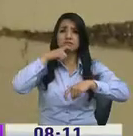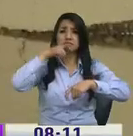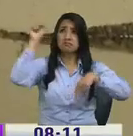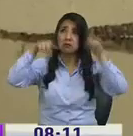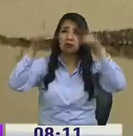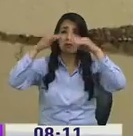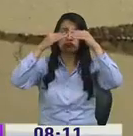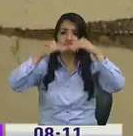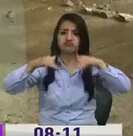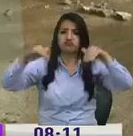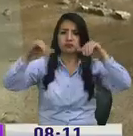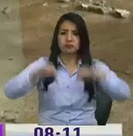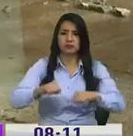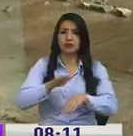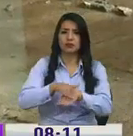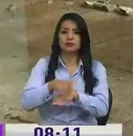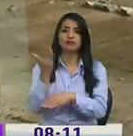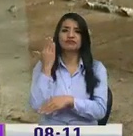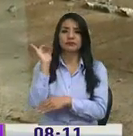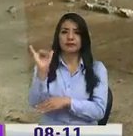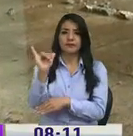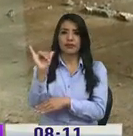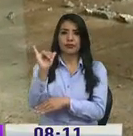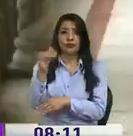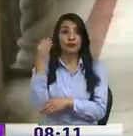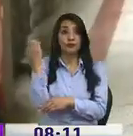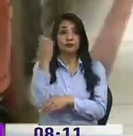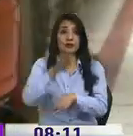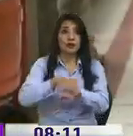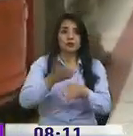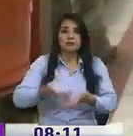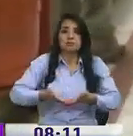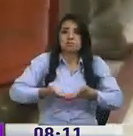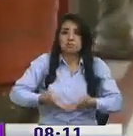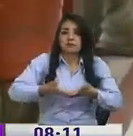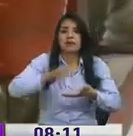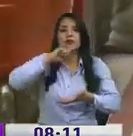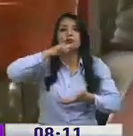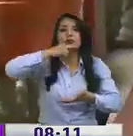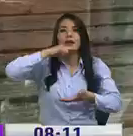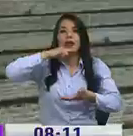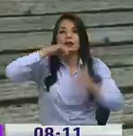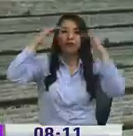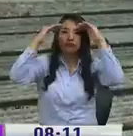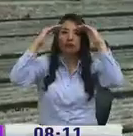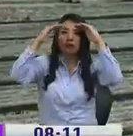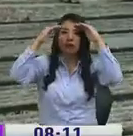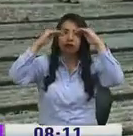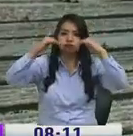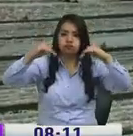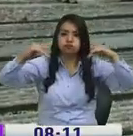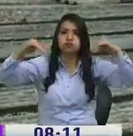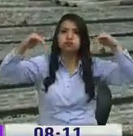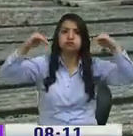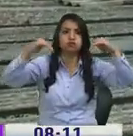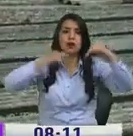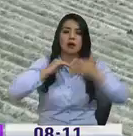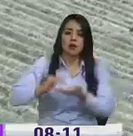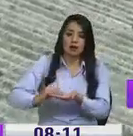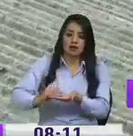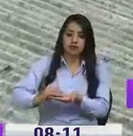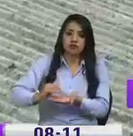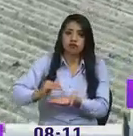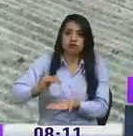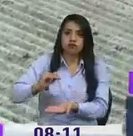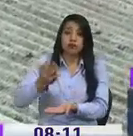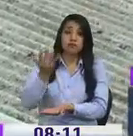fin de semana. Según expertos, la emergencia se dio por el peso que ejerció el hielo en la construcción, la cual superó los registros de al menos